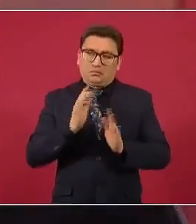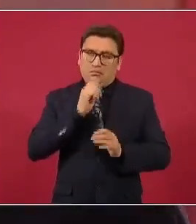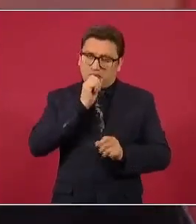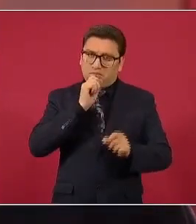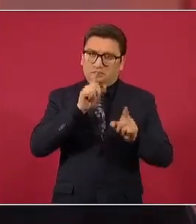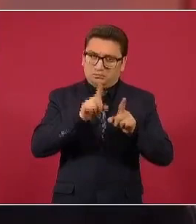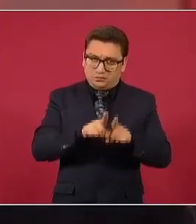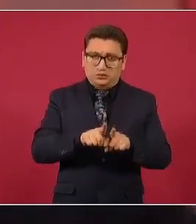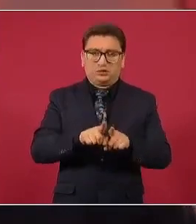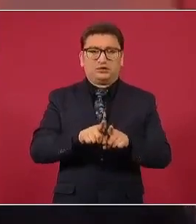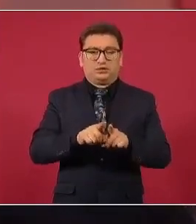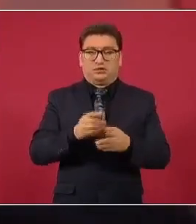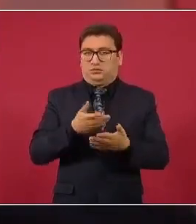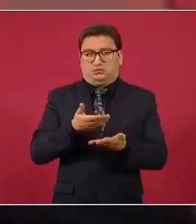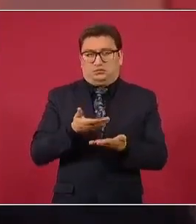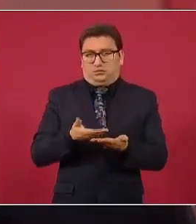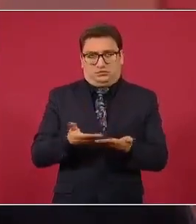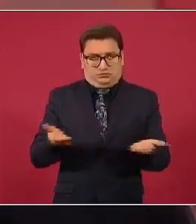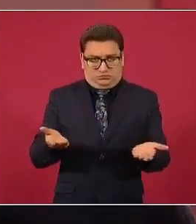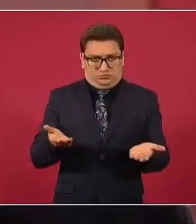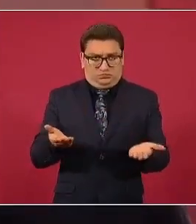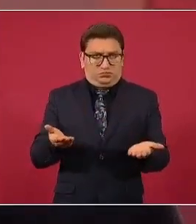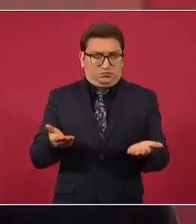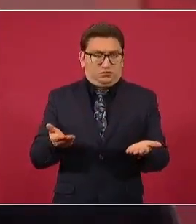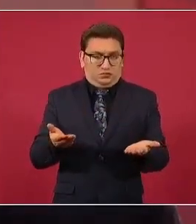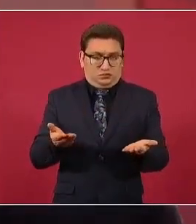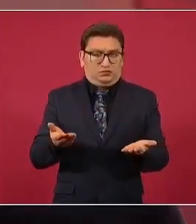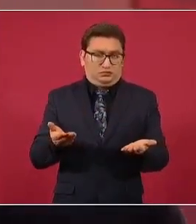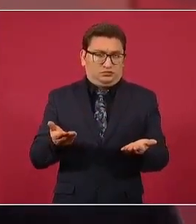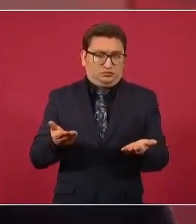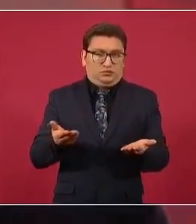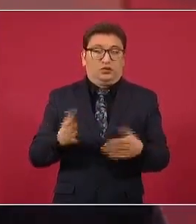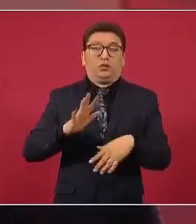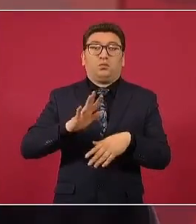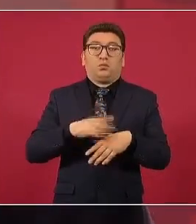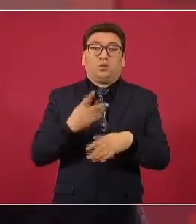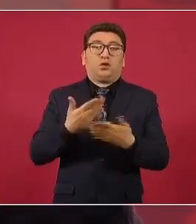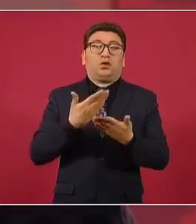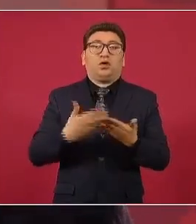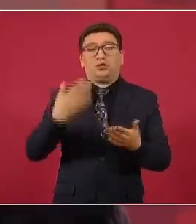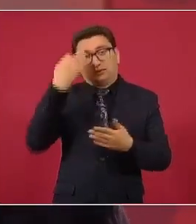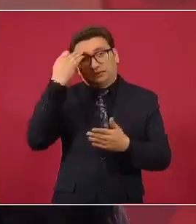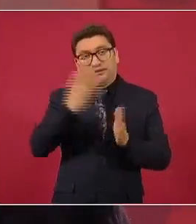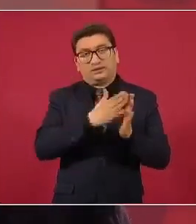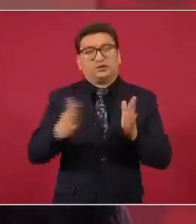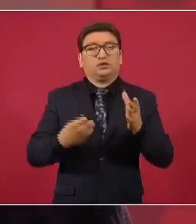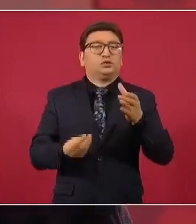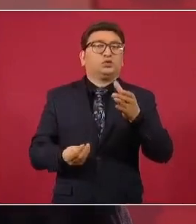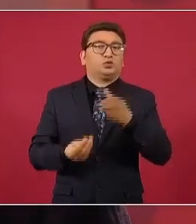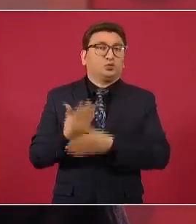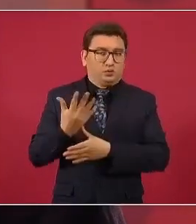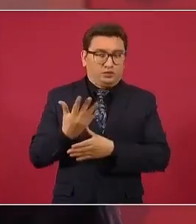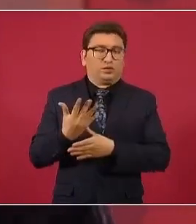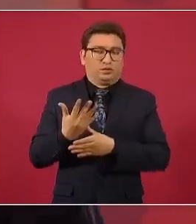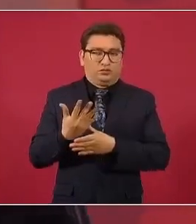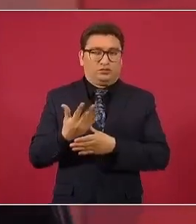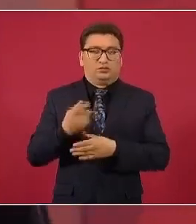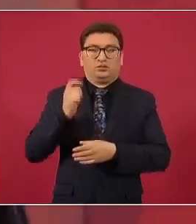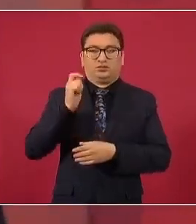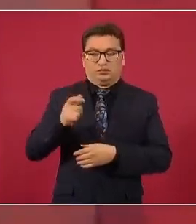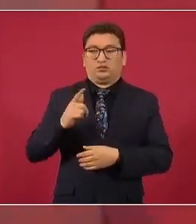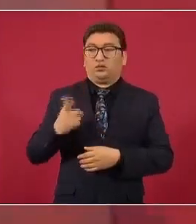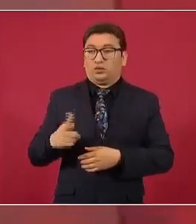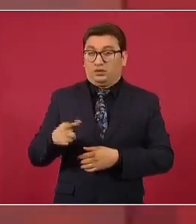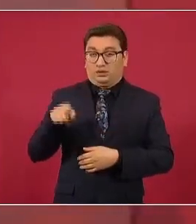también ahora, porque estamos viviendo un tiempo nuevo completamente, en el caso de